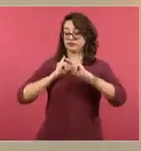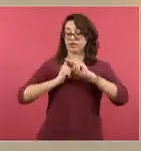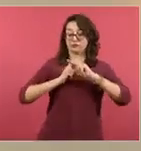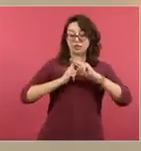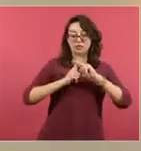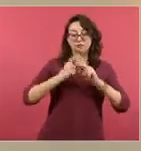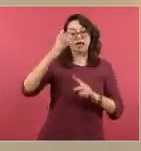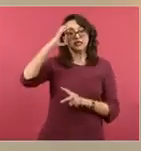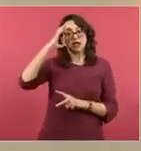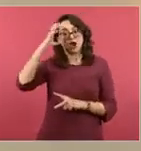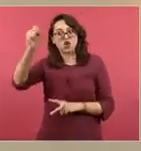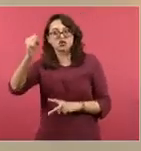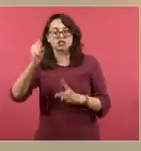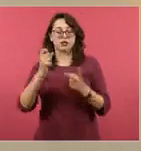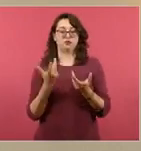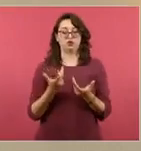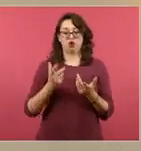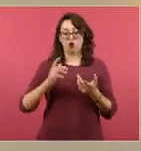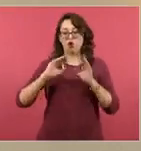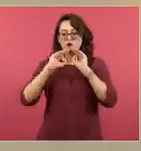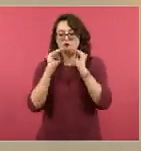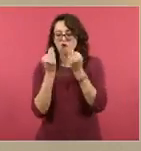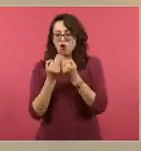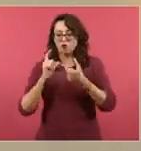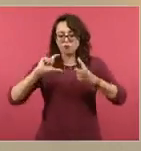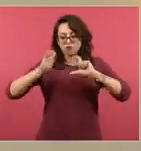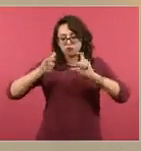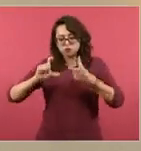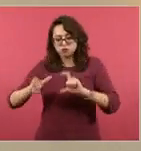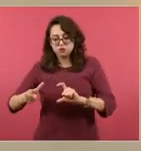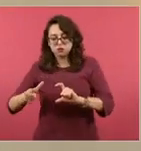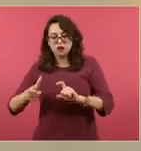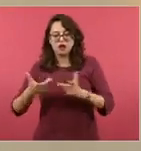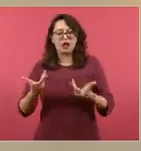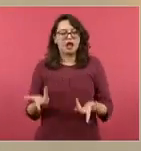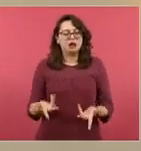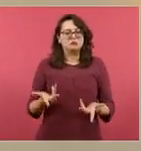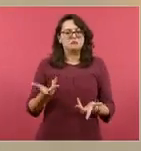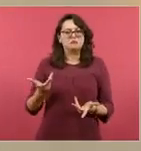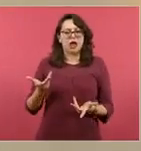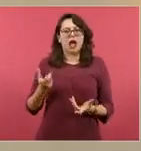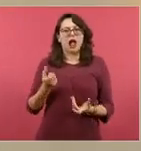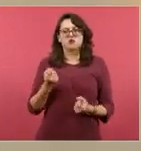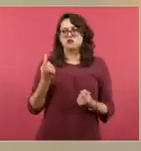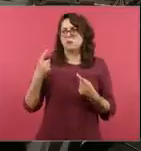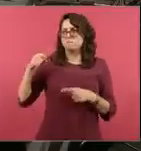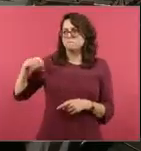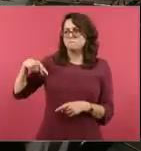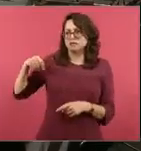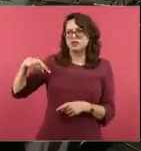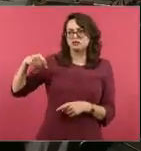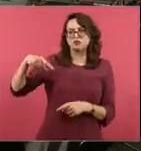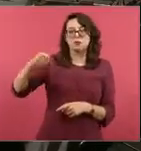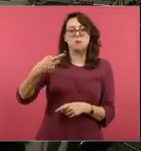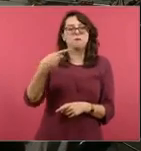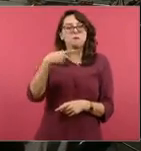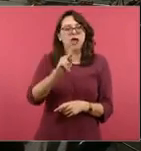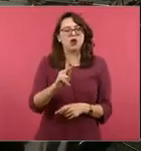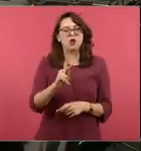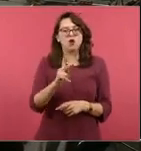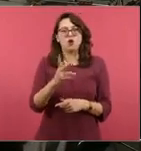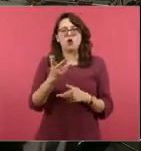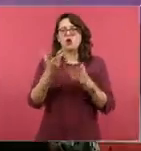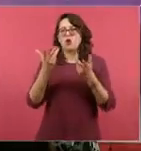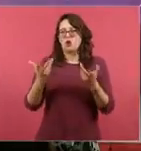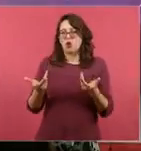hay procedimientos en matemáticas que históricamente tienen mucho tiempo, pero aquí estamos hablando de cómo un niño, de cómo